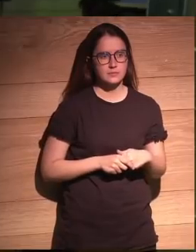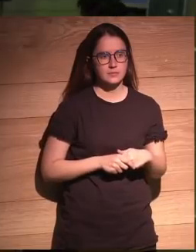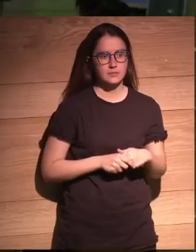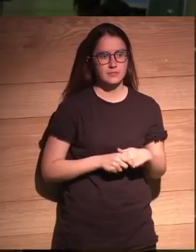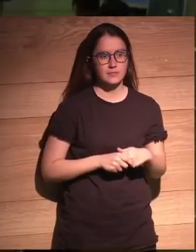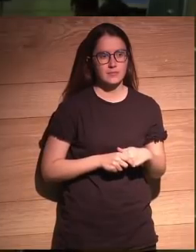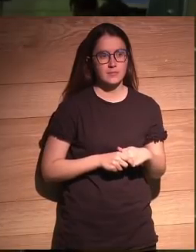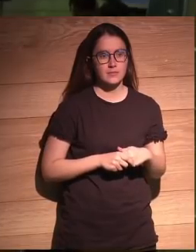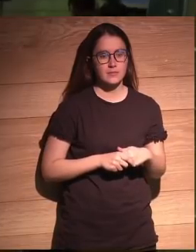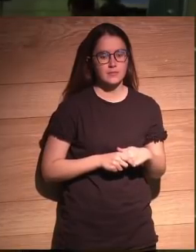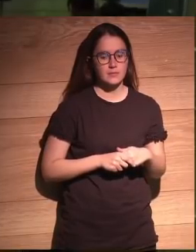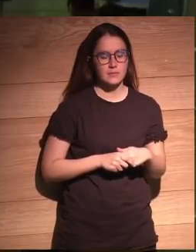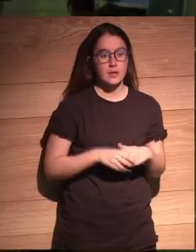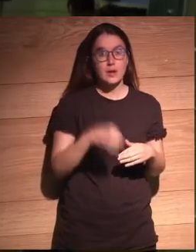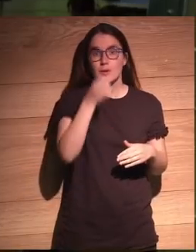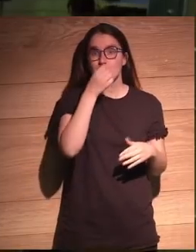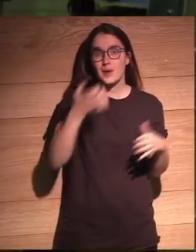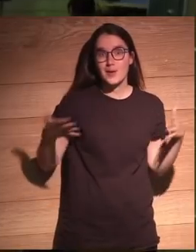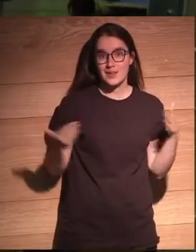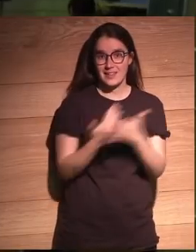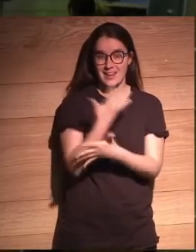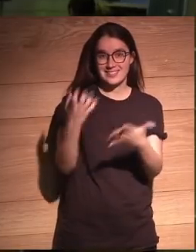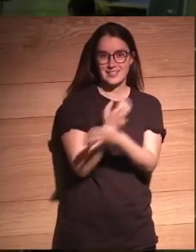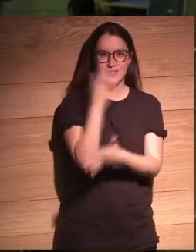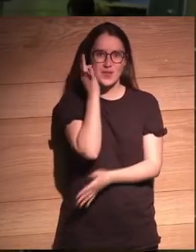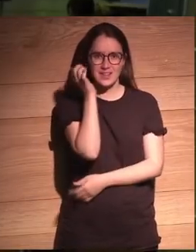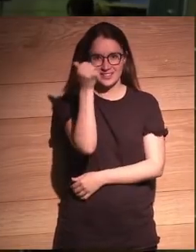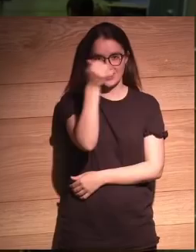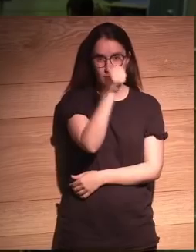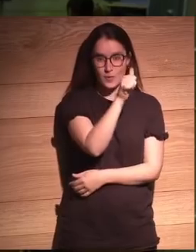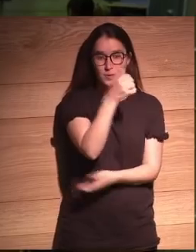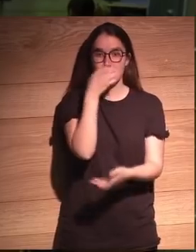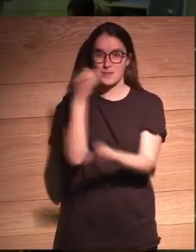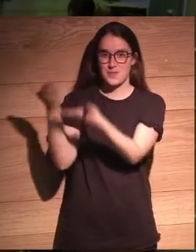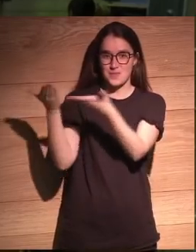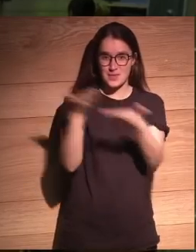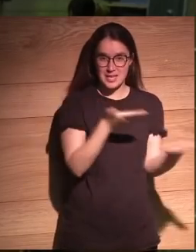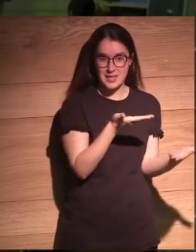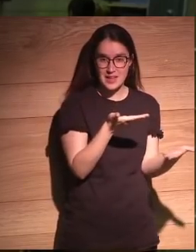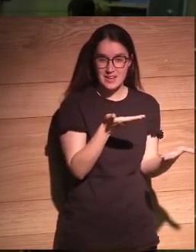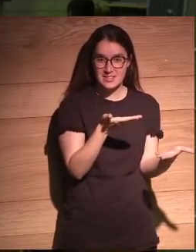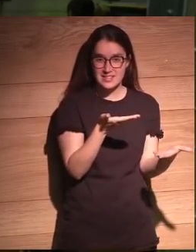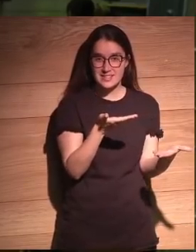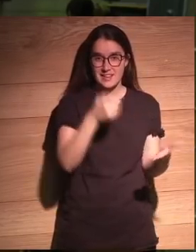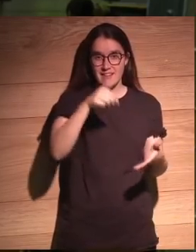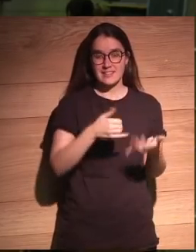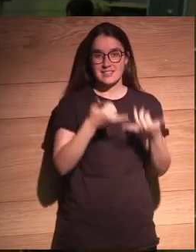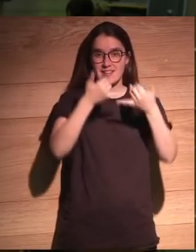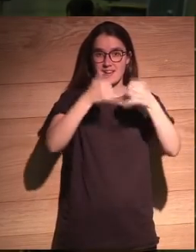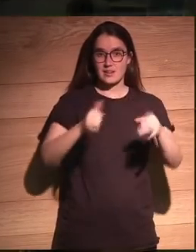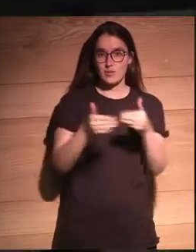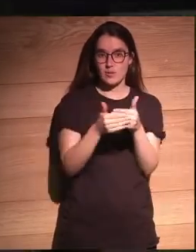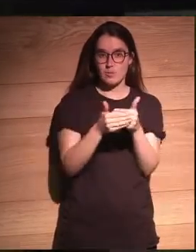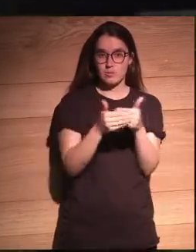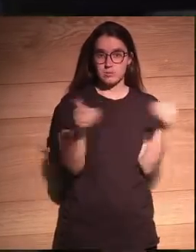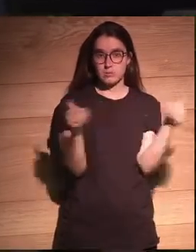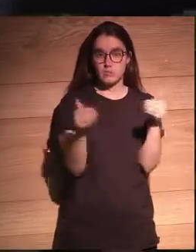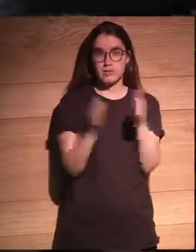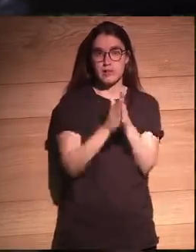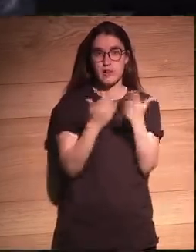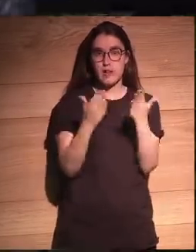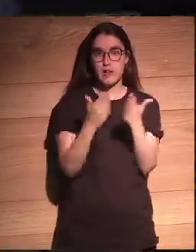Bueno, muy buenos días a todas y a todos y bienvenidas a este acto de presentación del